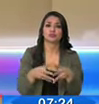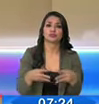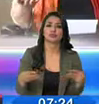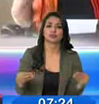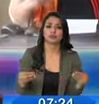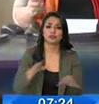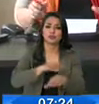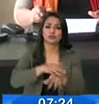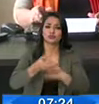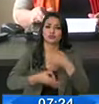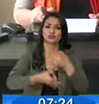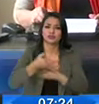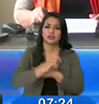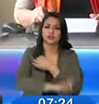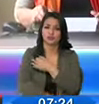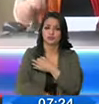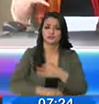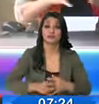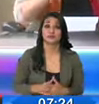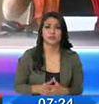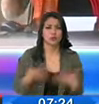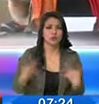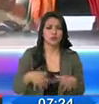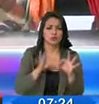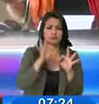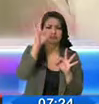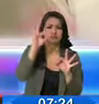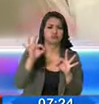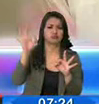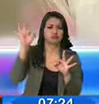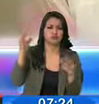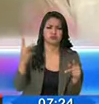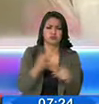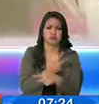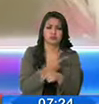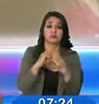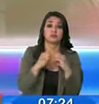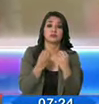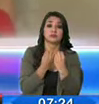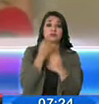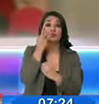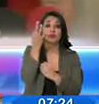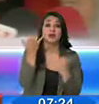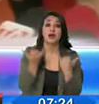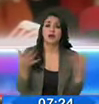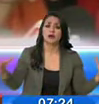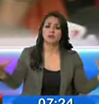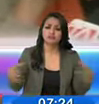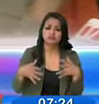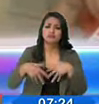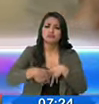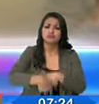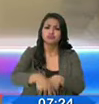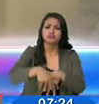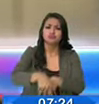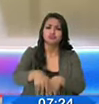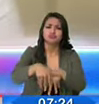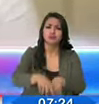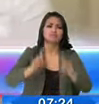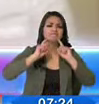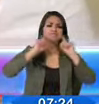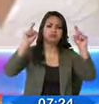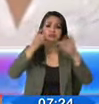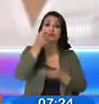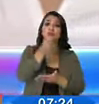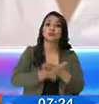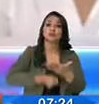judicial. Frente a estas alarmantes estadísticas, organizaciones de mujeres se han unido para alzar su voz de protesta y seguir luchando